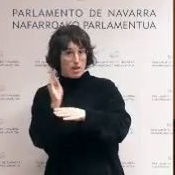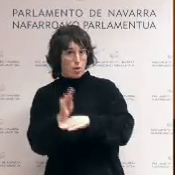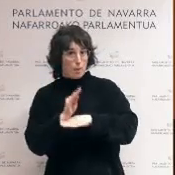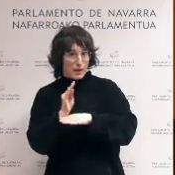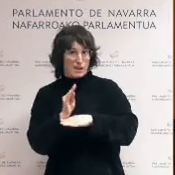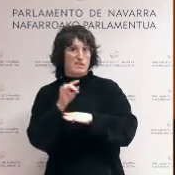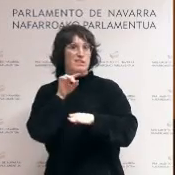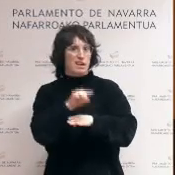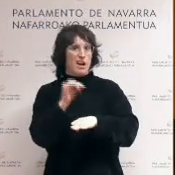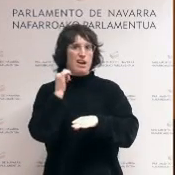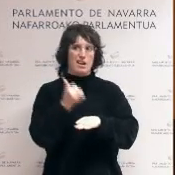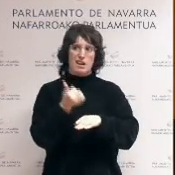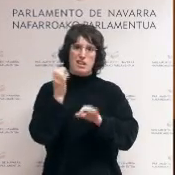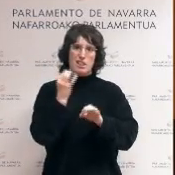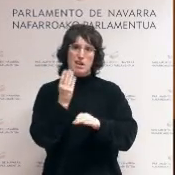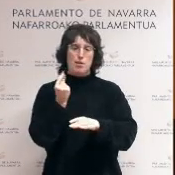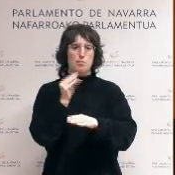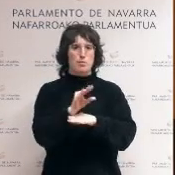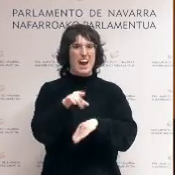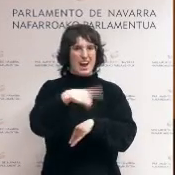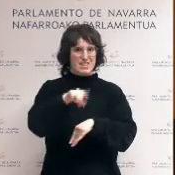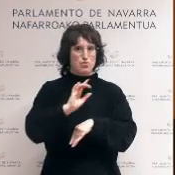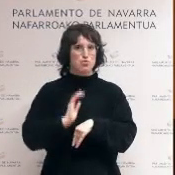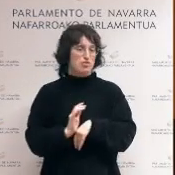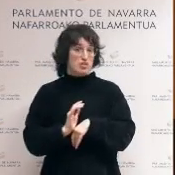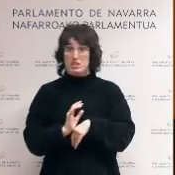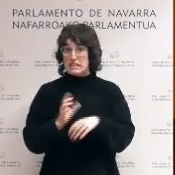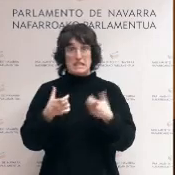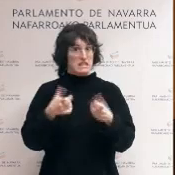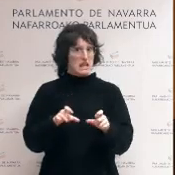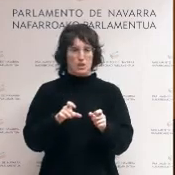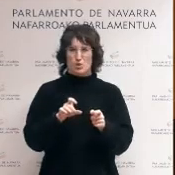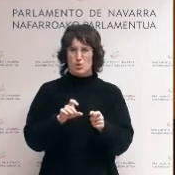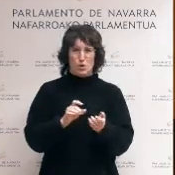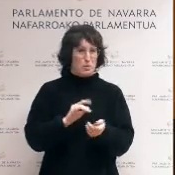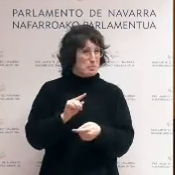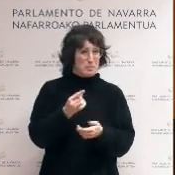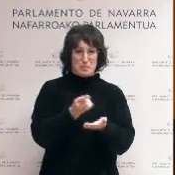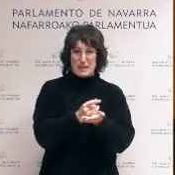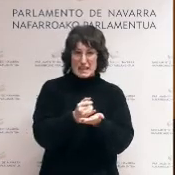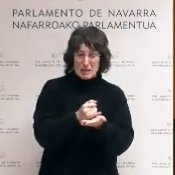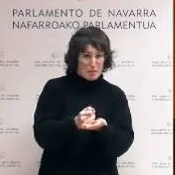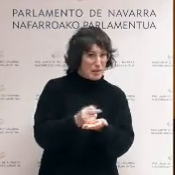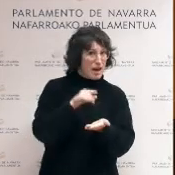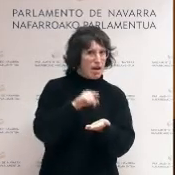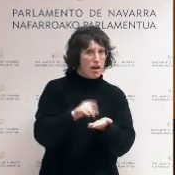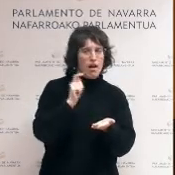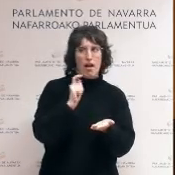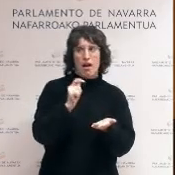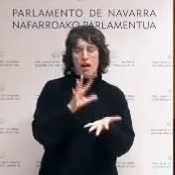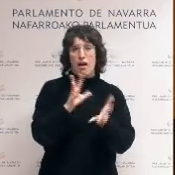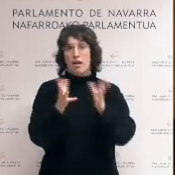Y, señorías, el sector primario es el gran olvidado en toda la transición ecológica. Solo